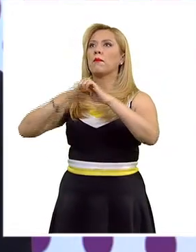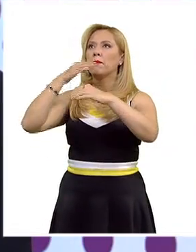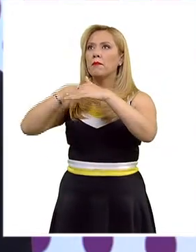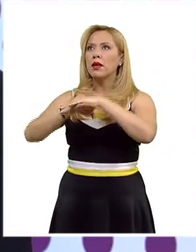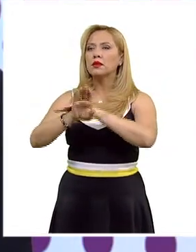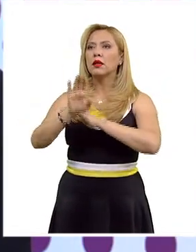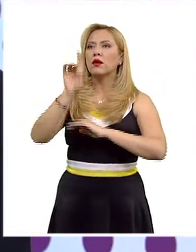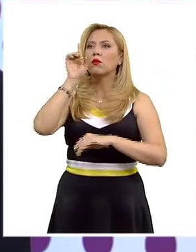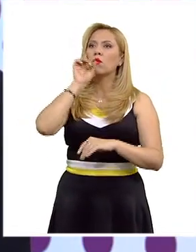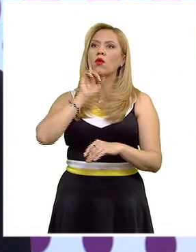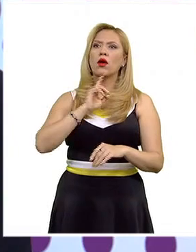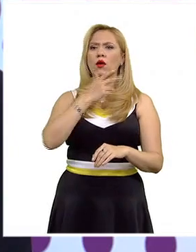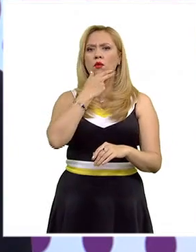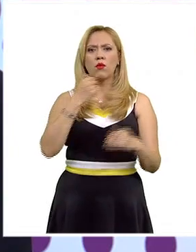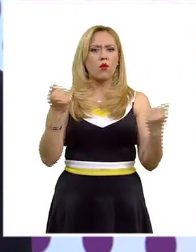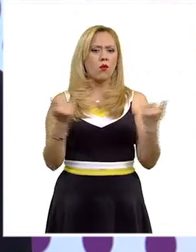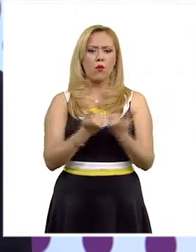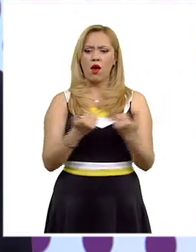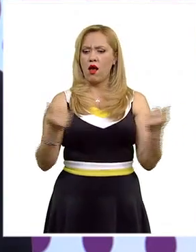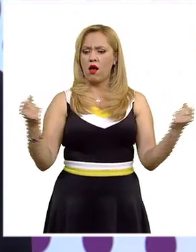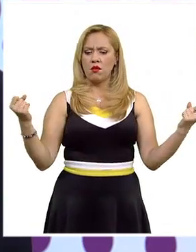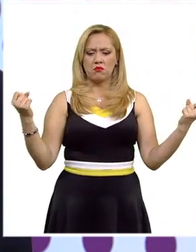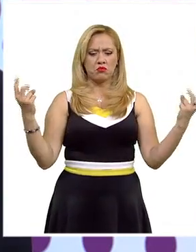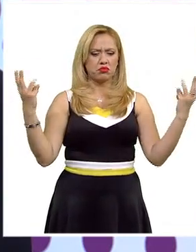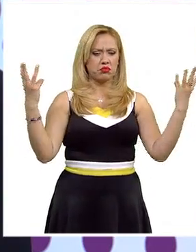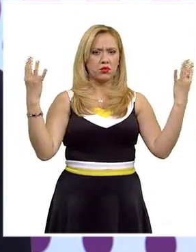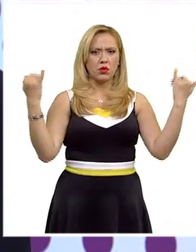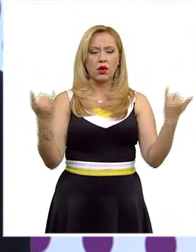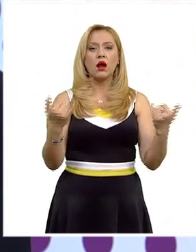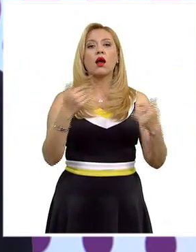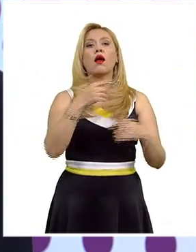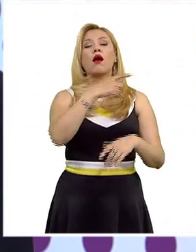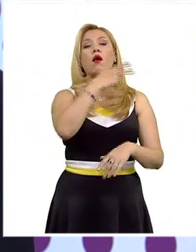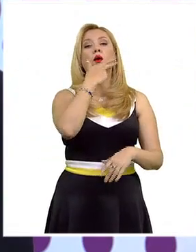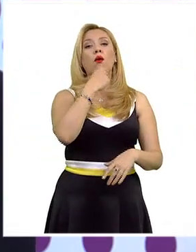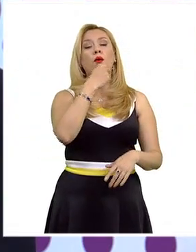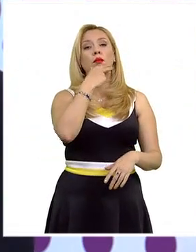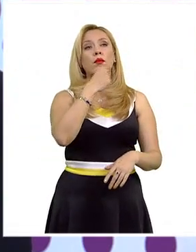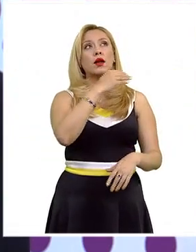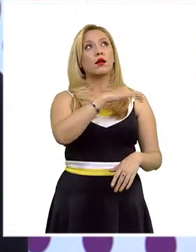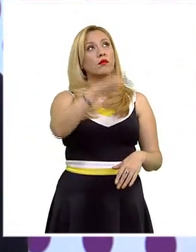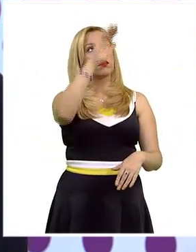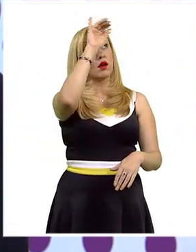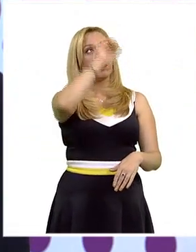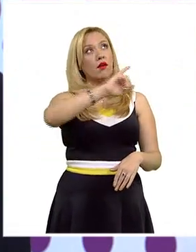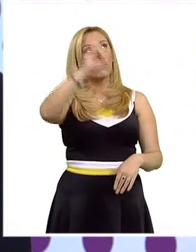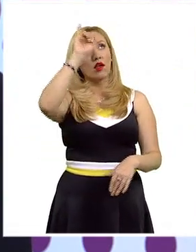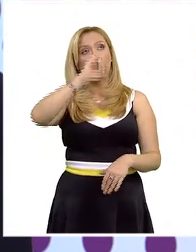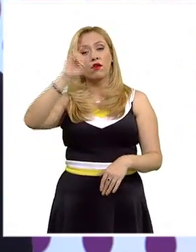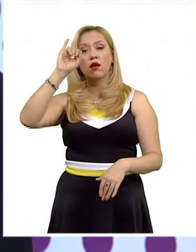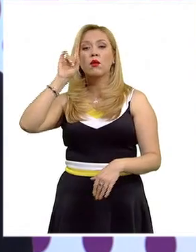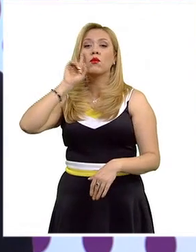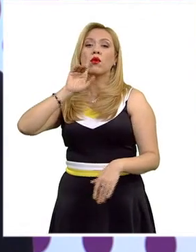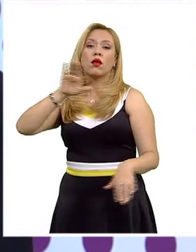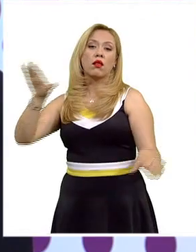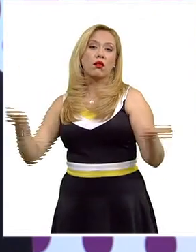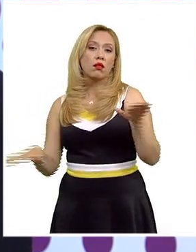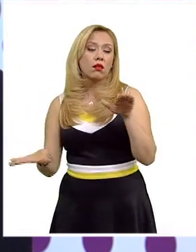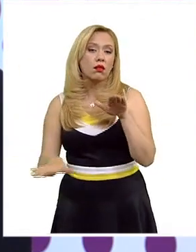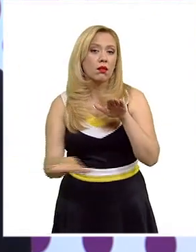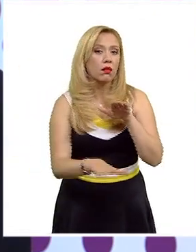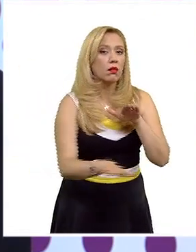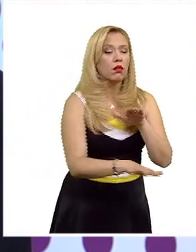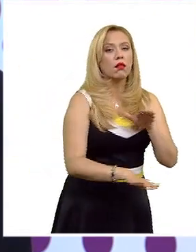número de mujeres que de hombres, hay muchos hombres a la cabeza y muchas mujeres en los puestos jerárquicos más bajos, ¿no? Entonces tenemos esta